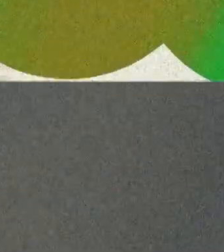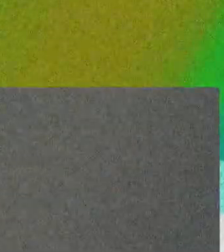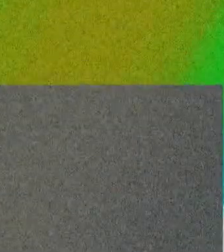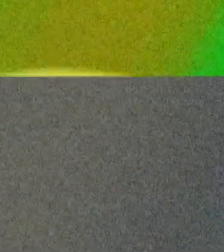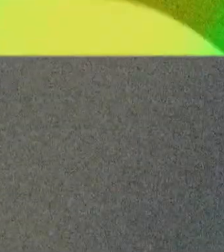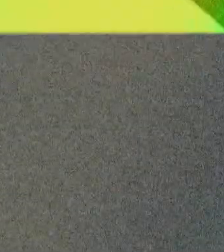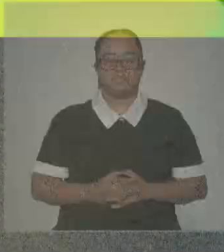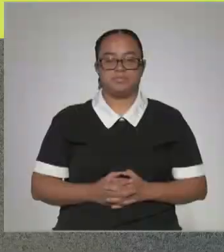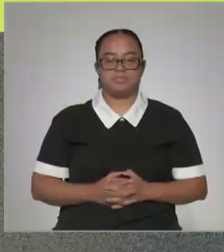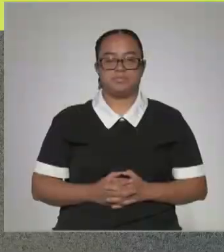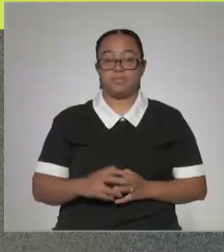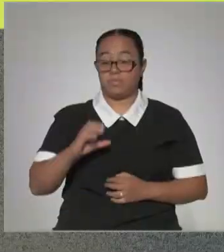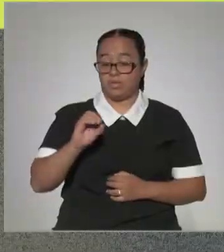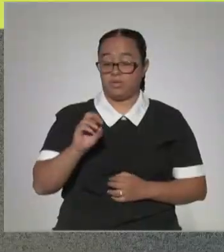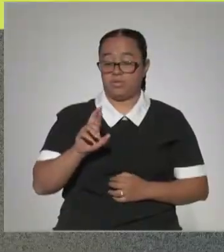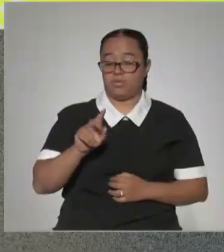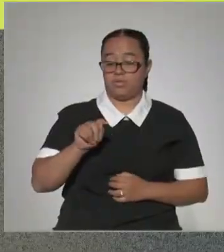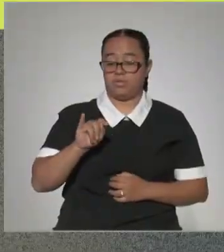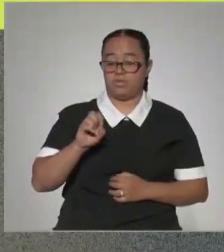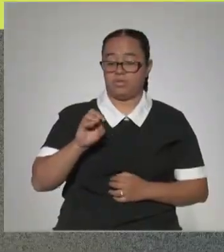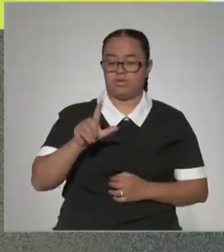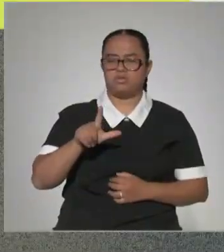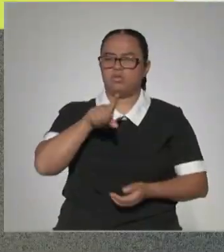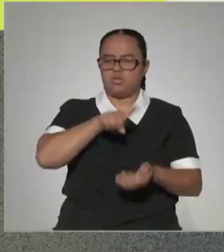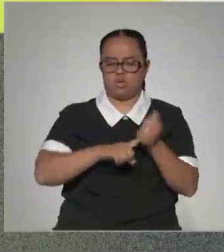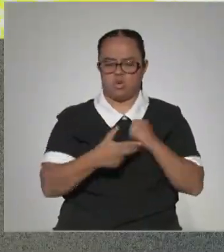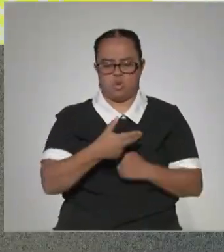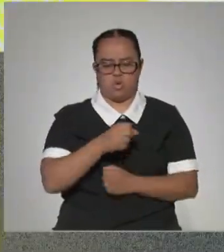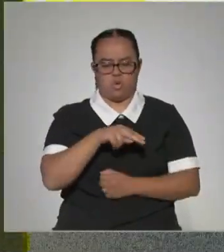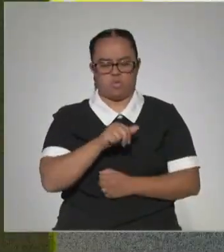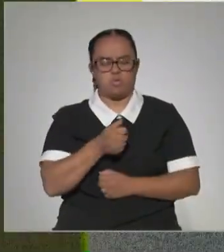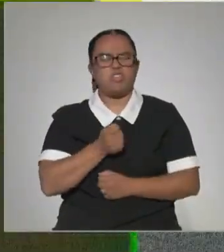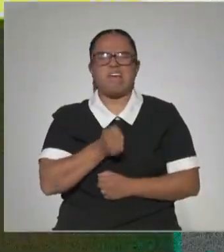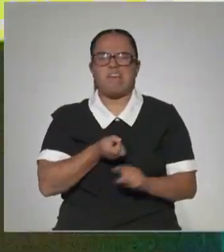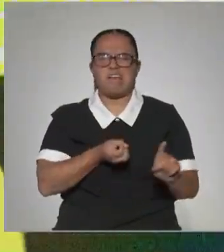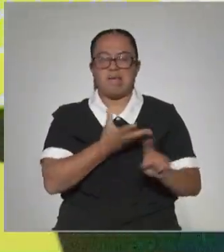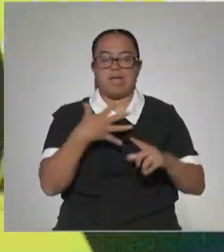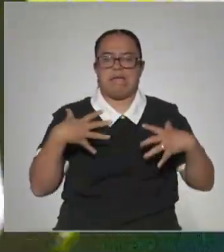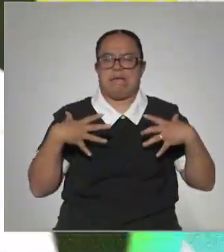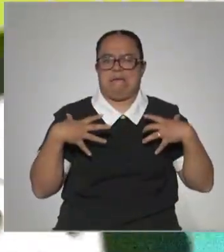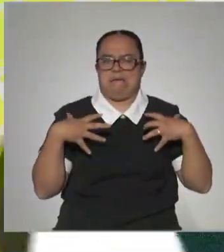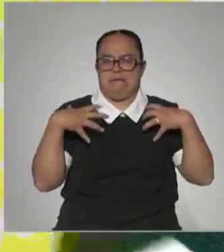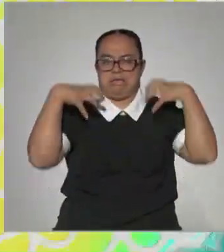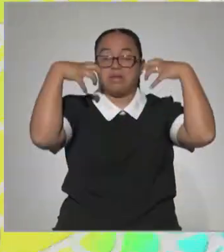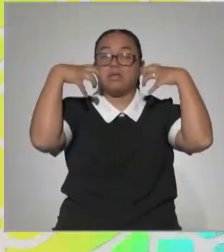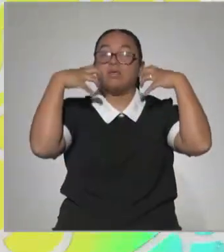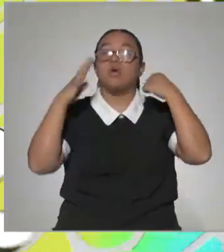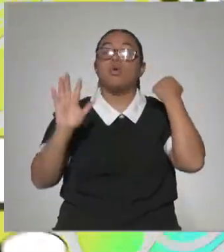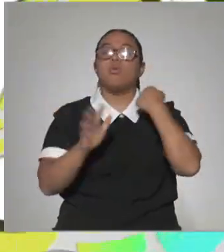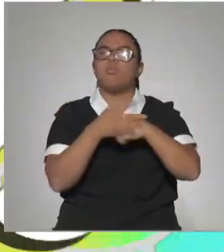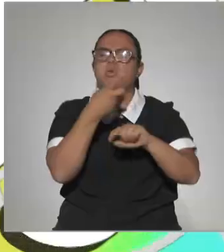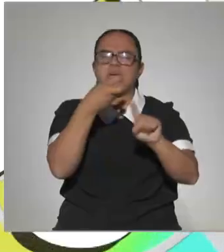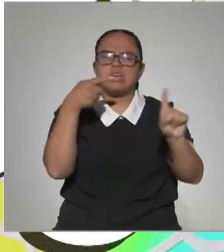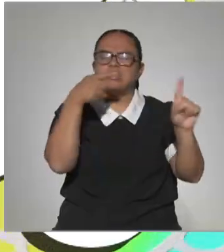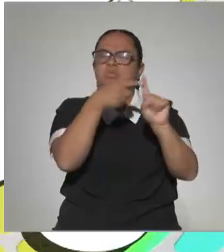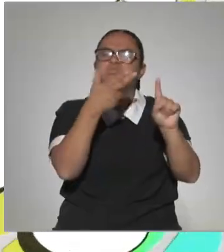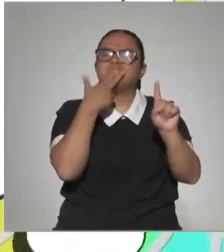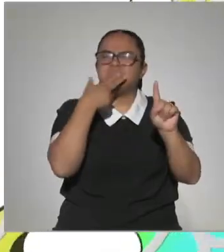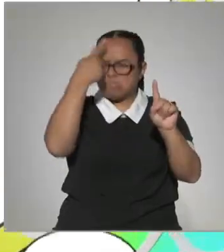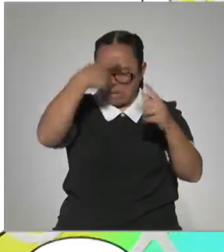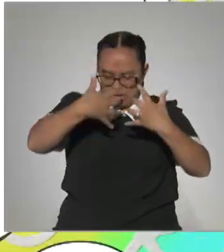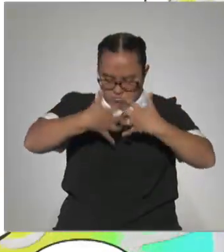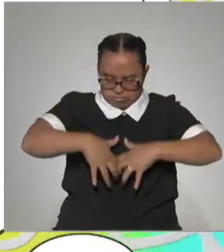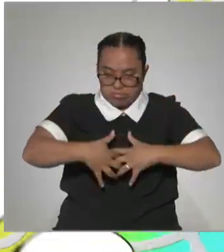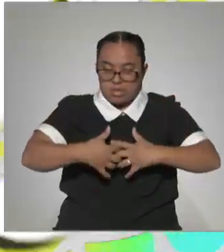El cortisol es una hormona que se le conoce como la hormona del estrés porque su principal trabajo